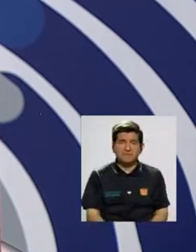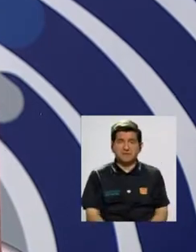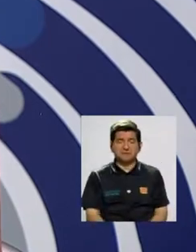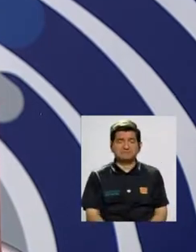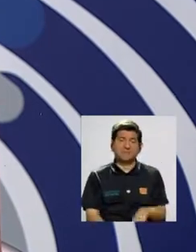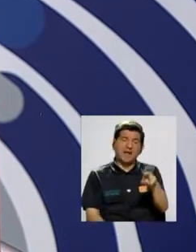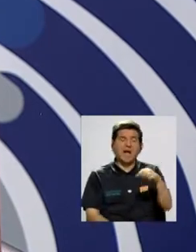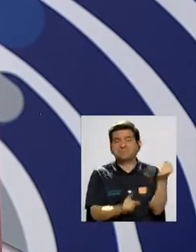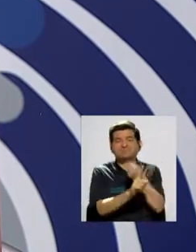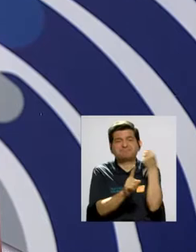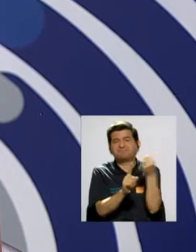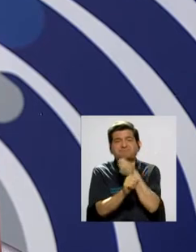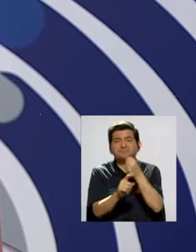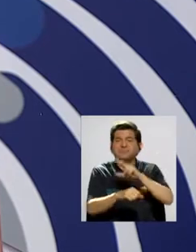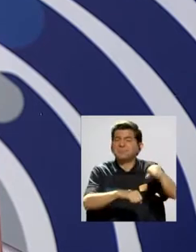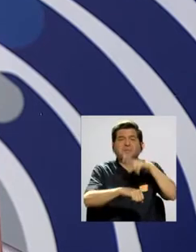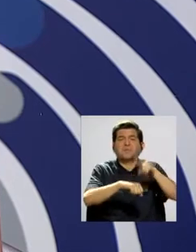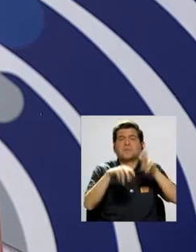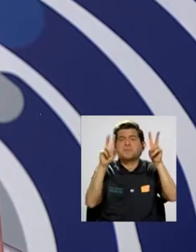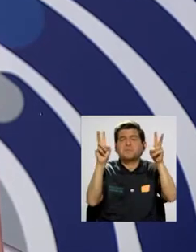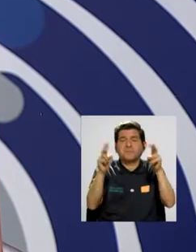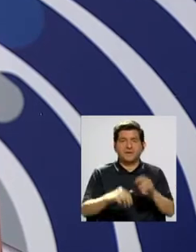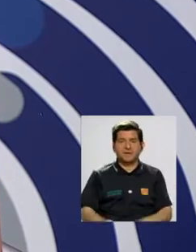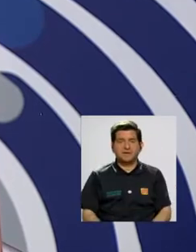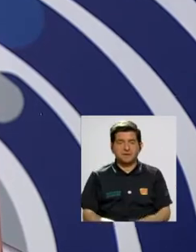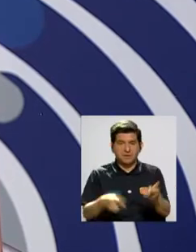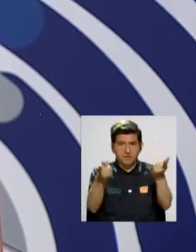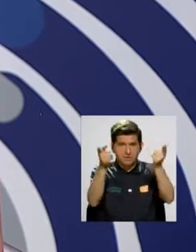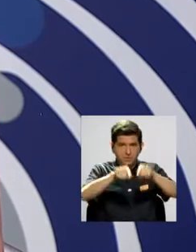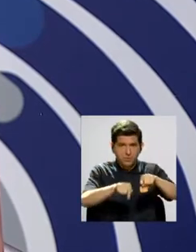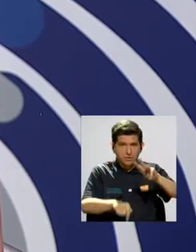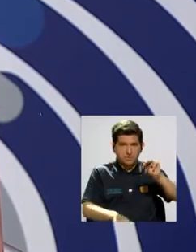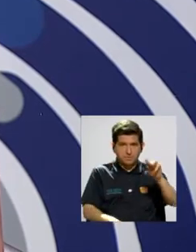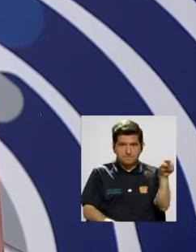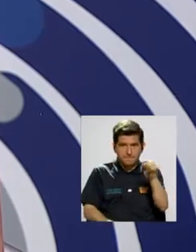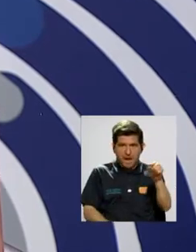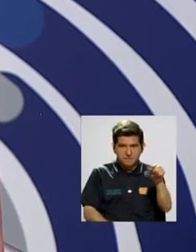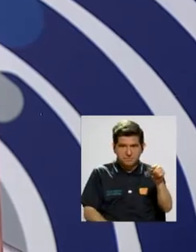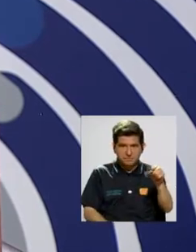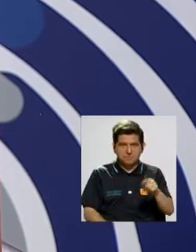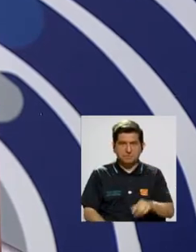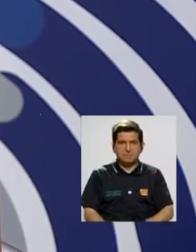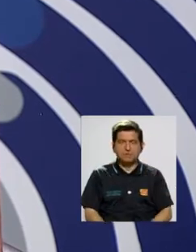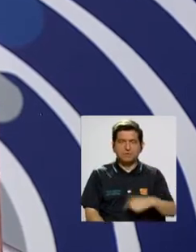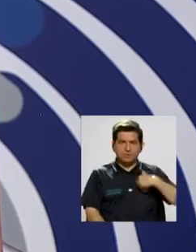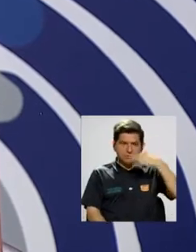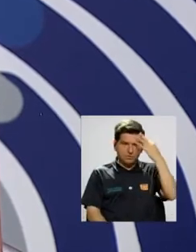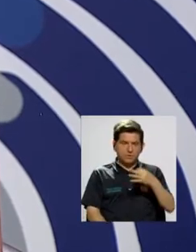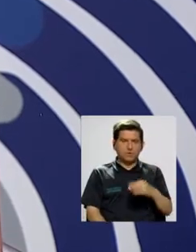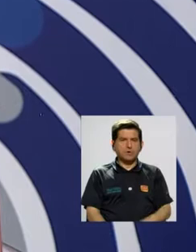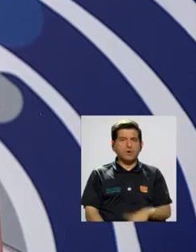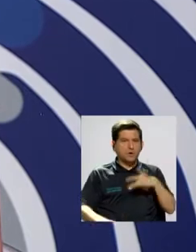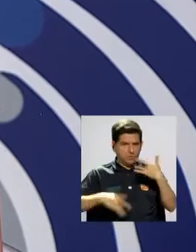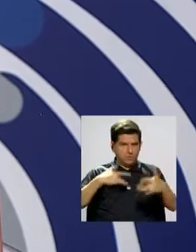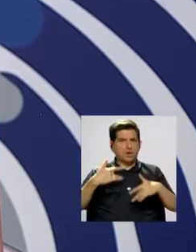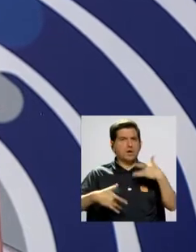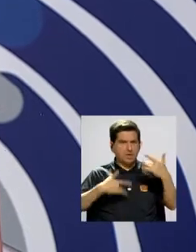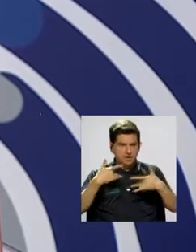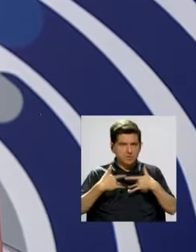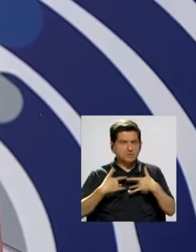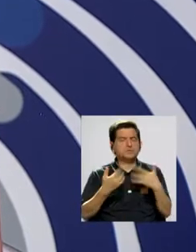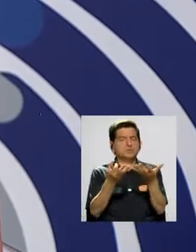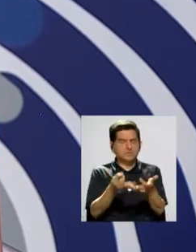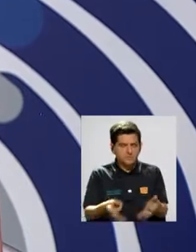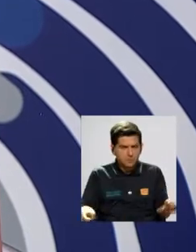hay violencia y eso es normal. O sea, creo que lo que pasó en marzo me parece que es muy sintomático y hay que prestarle